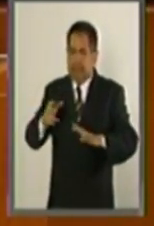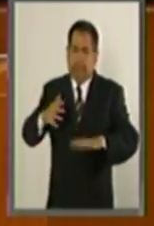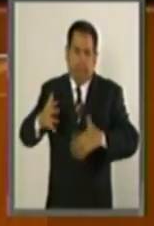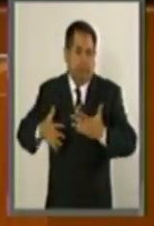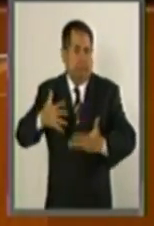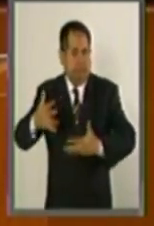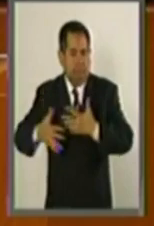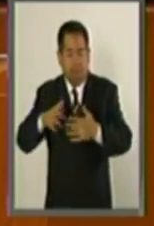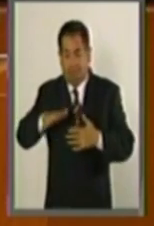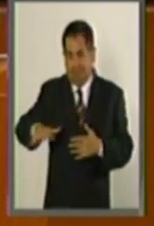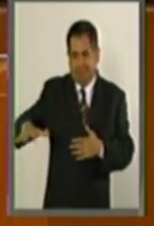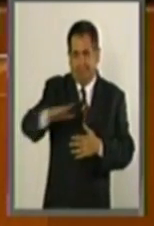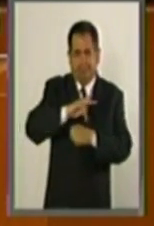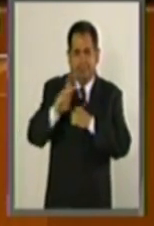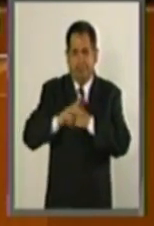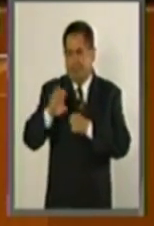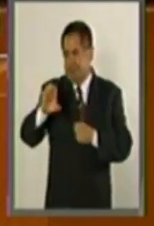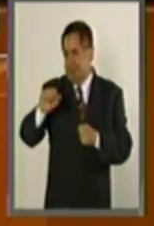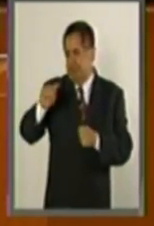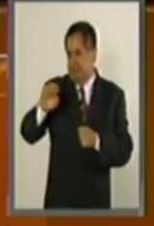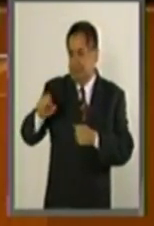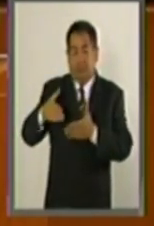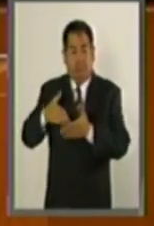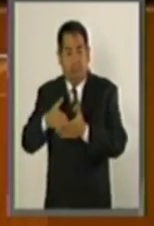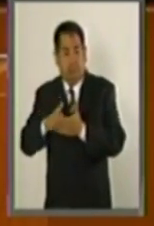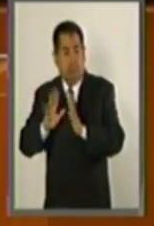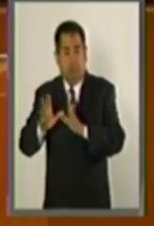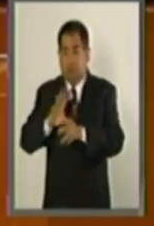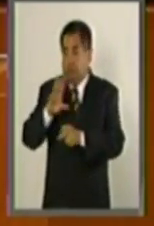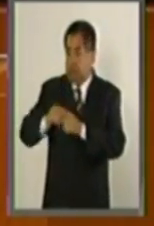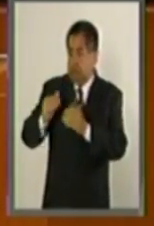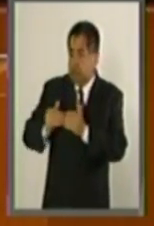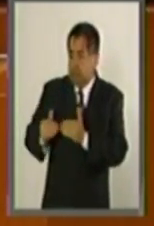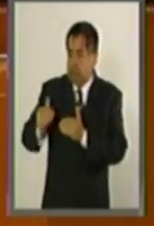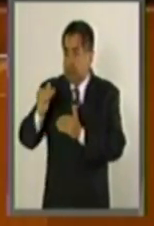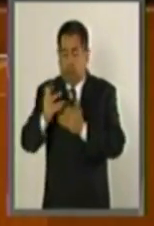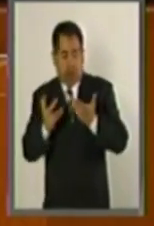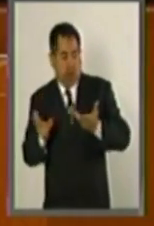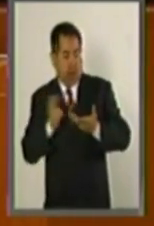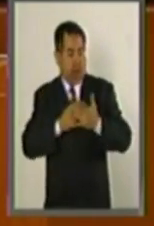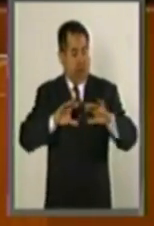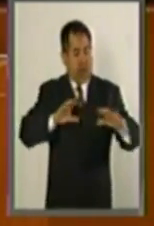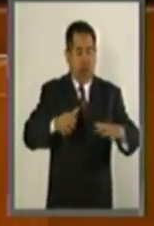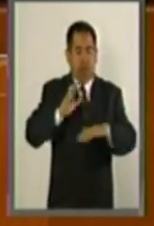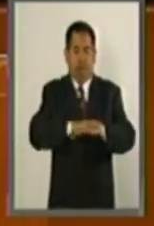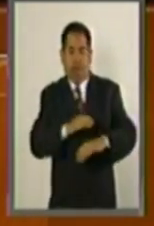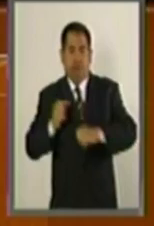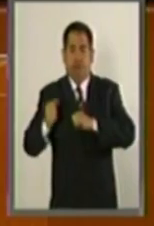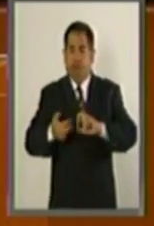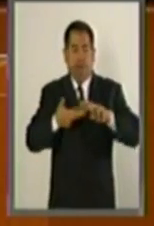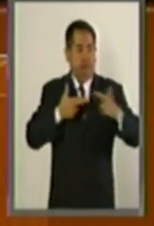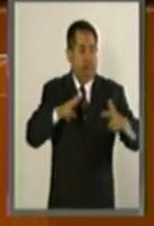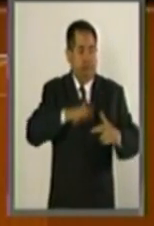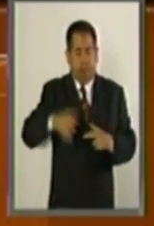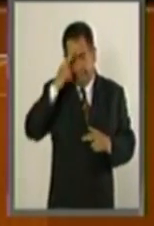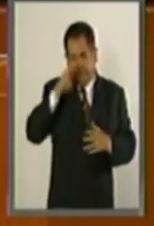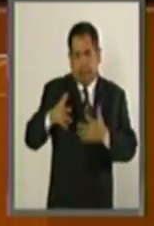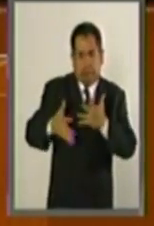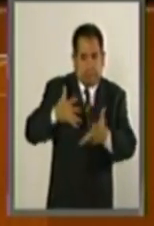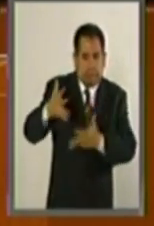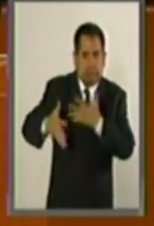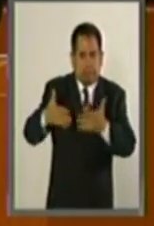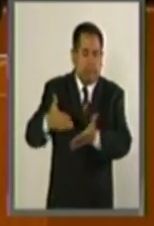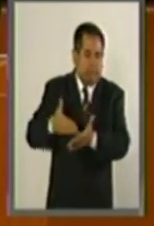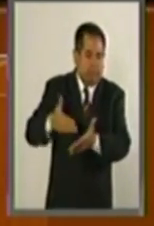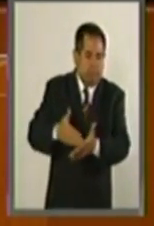impedido que estos países se puedan implementar con una política exterior que permita establecer fuertes vínculos con México. En